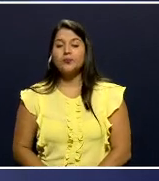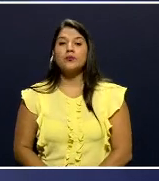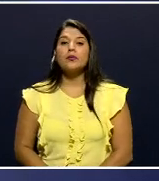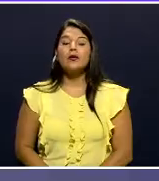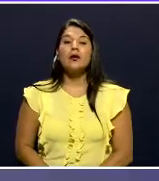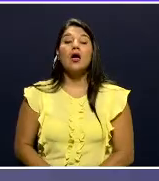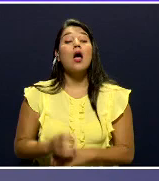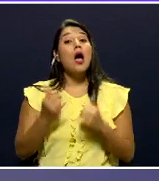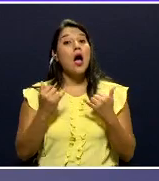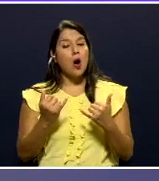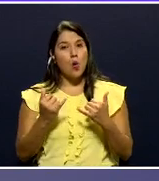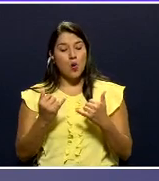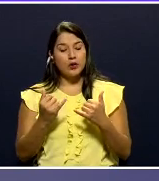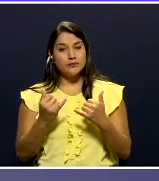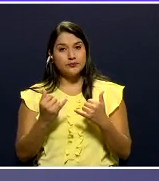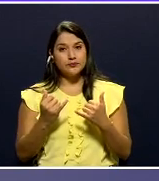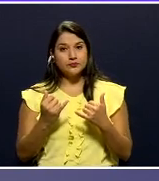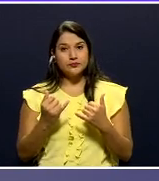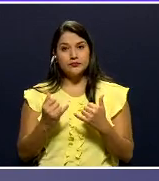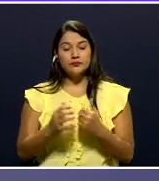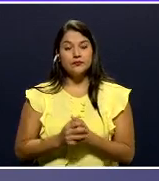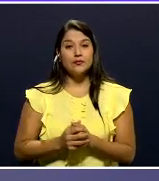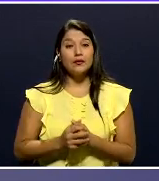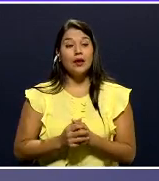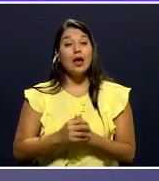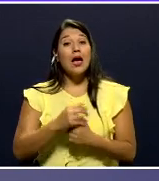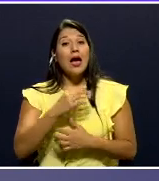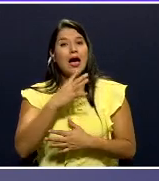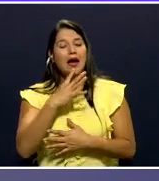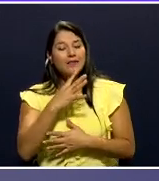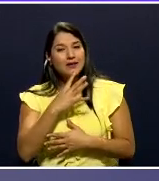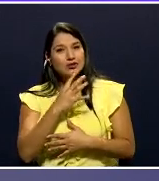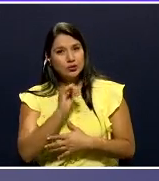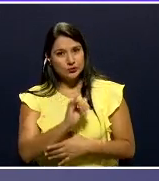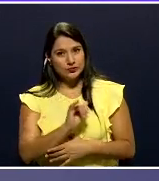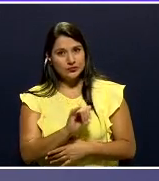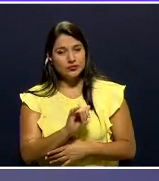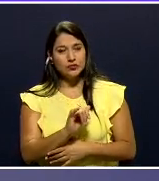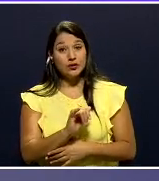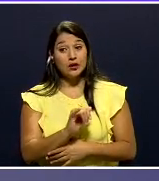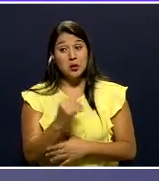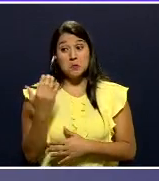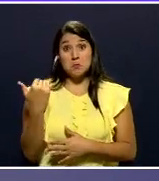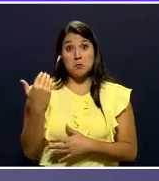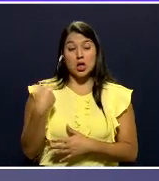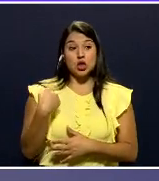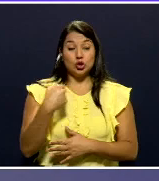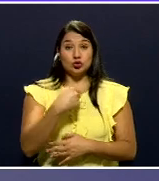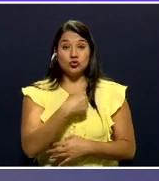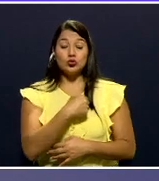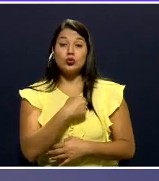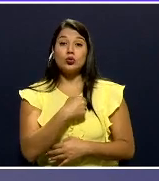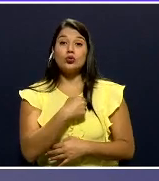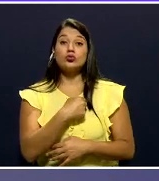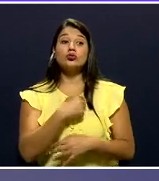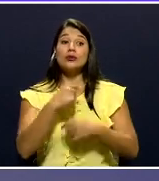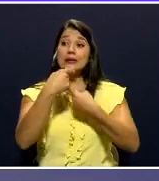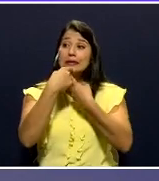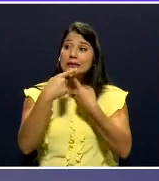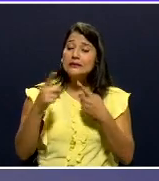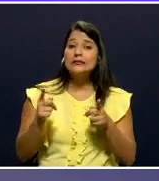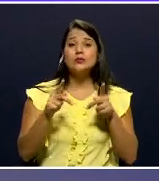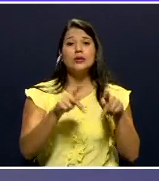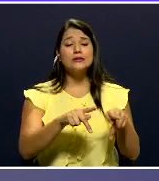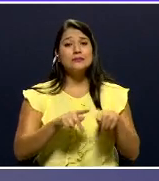Justamente aportando de estos elementos racionales, estos días estamos insistiéndole al público, a